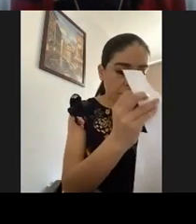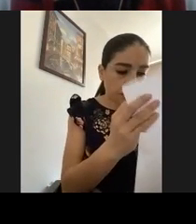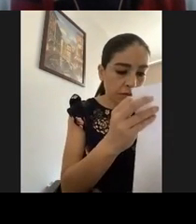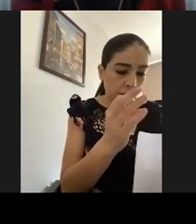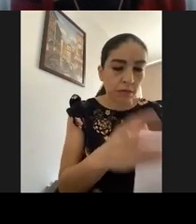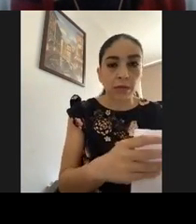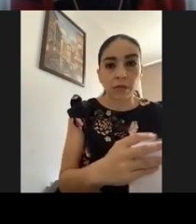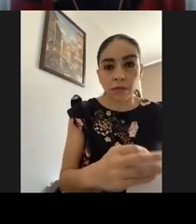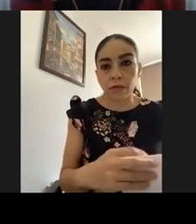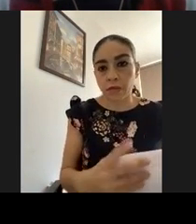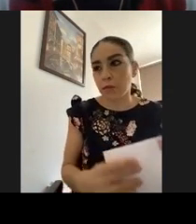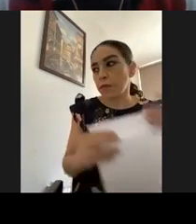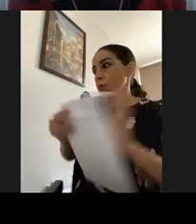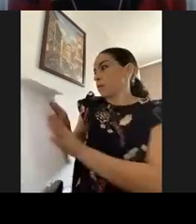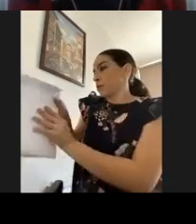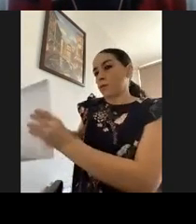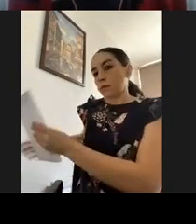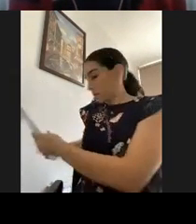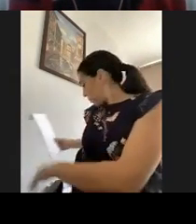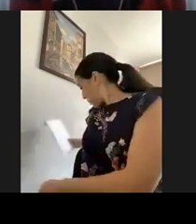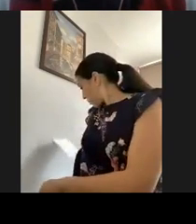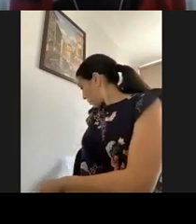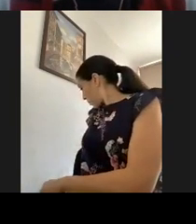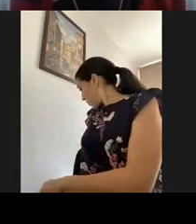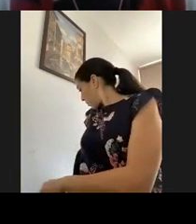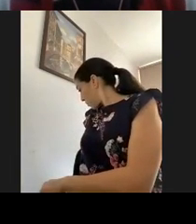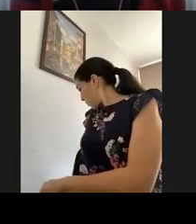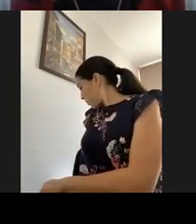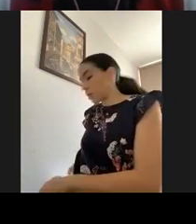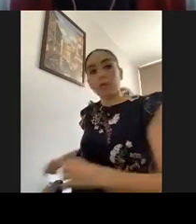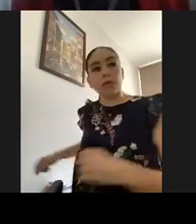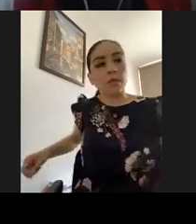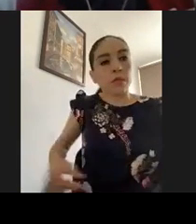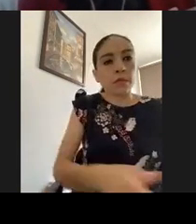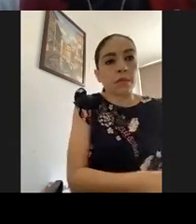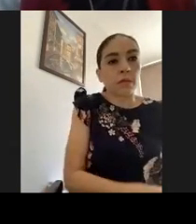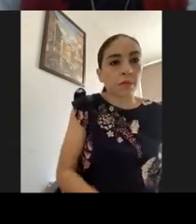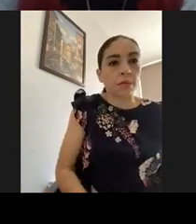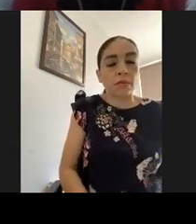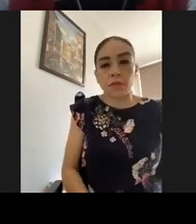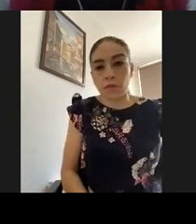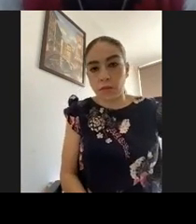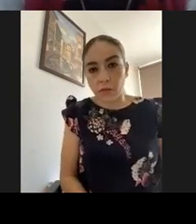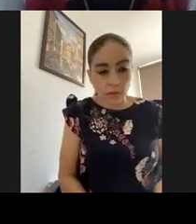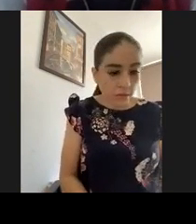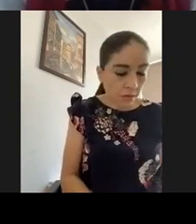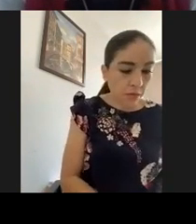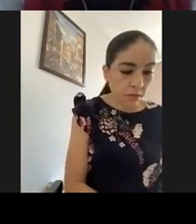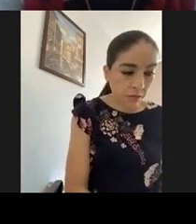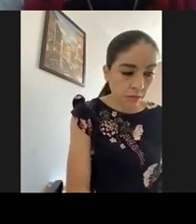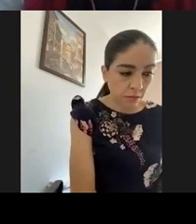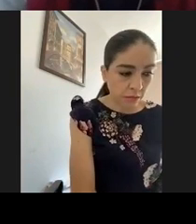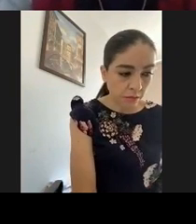lo conocimos muy bien en todo este camino que hemos caminado, no solamente aquí dentro de la comisión, sino en la consulta